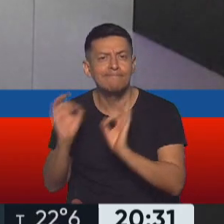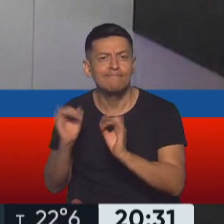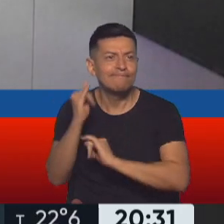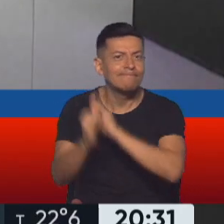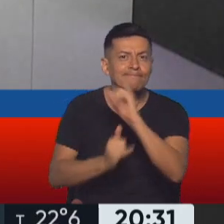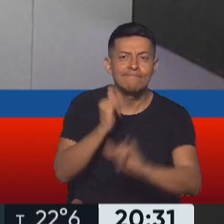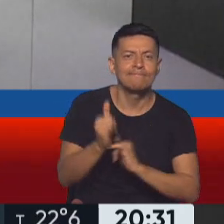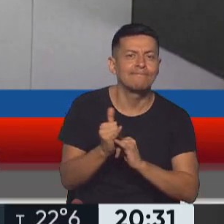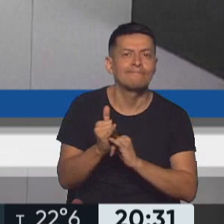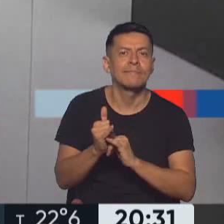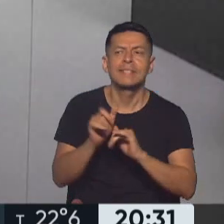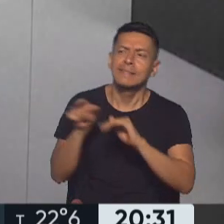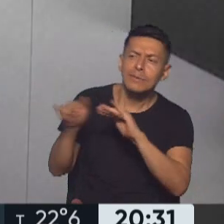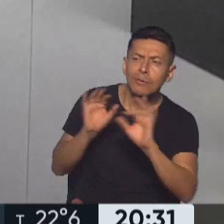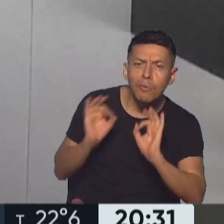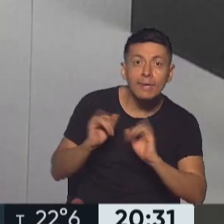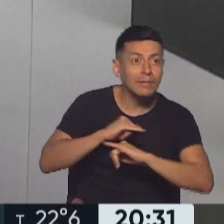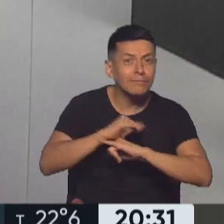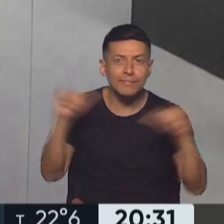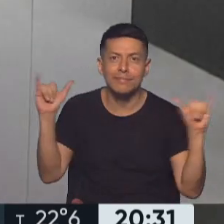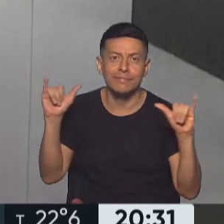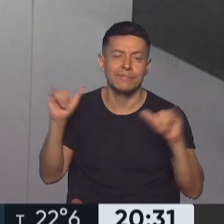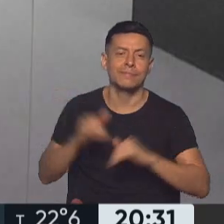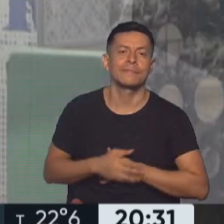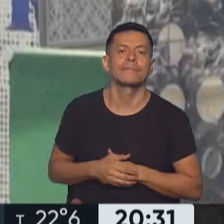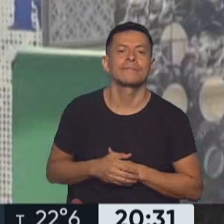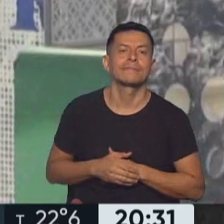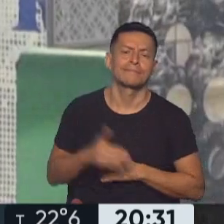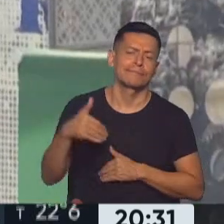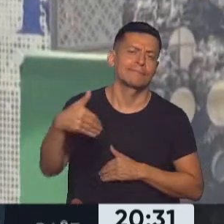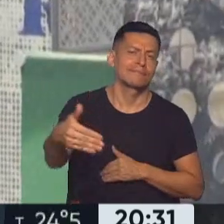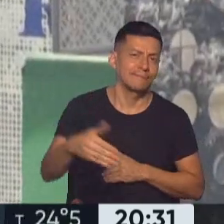mantendremos informados de todo lo que suceda a lo largo de las distintas ediciones del noticiero.